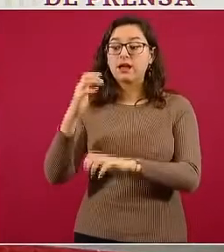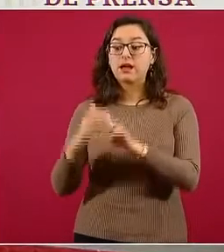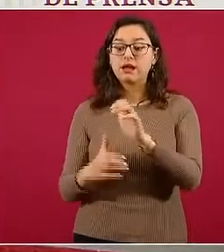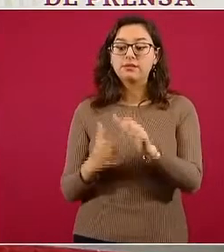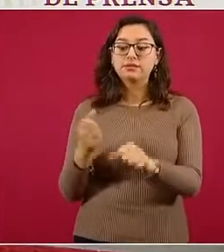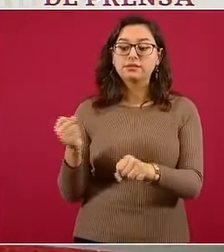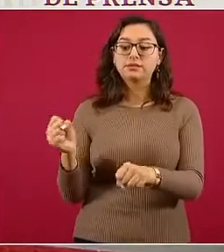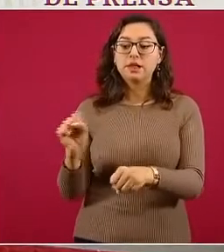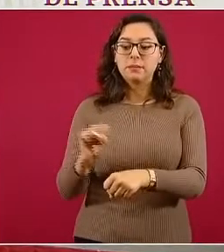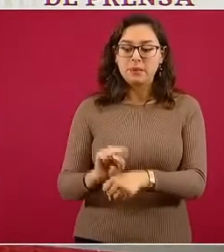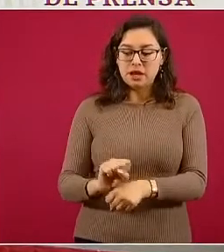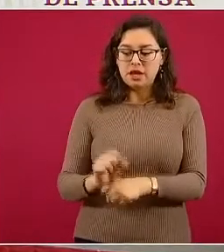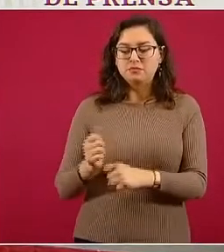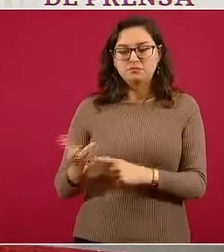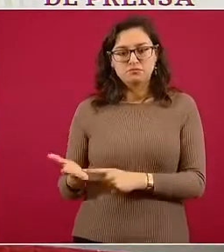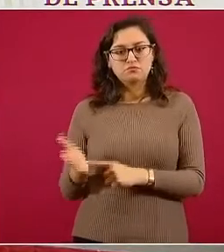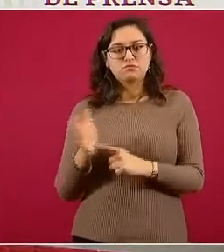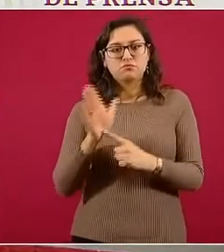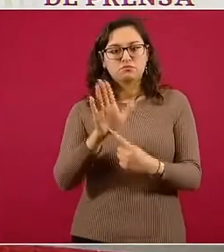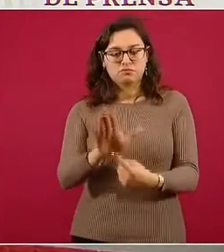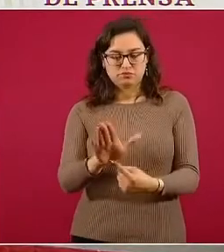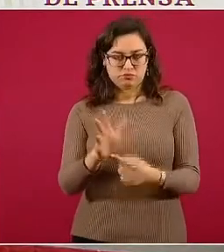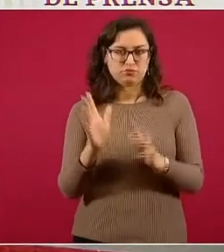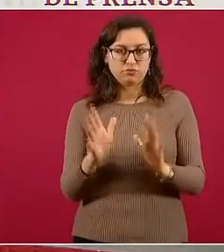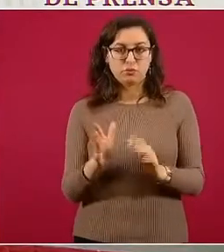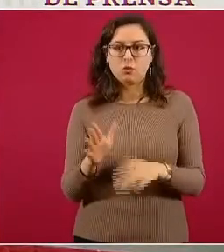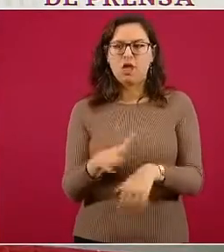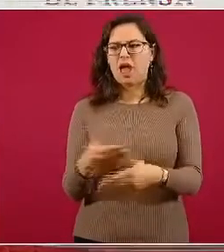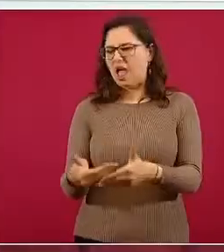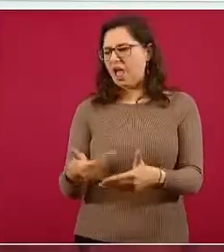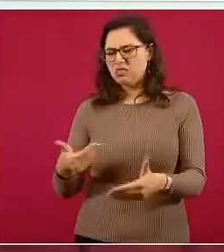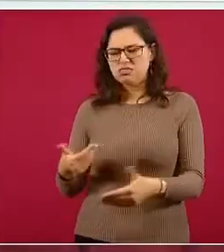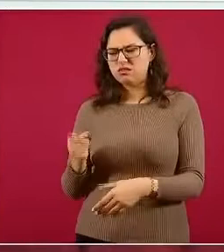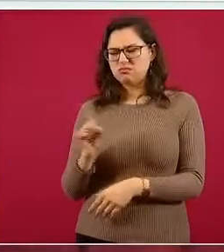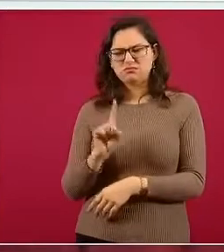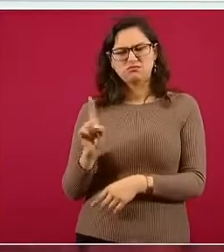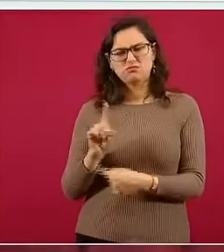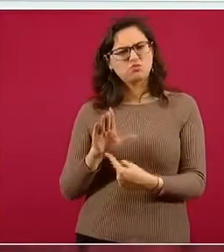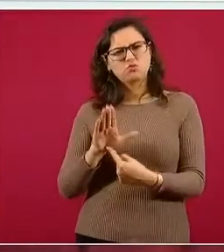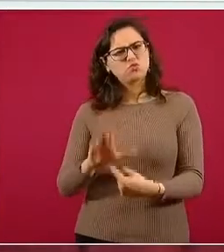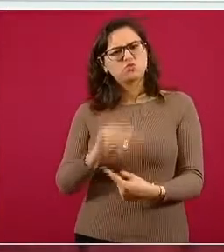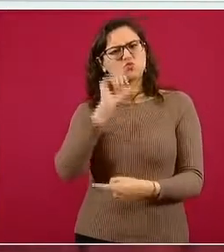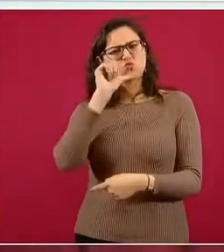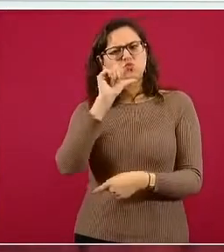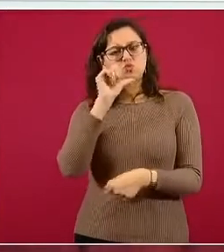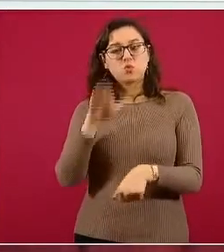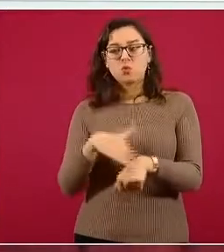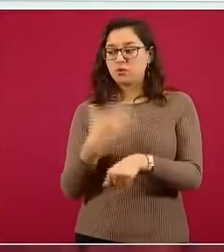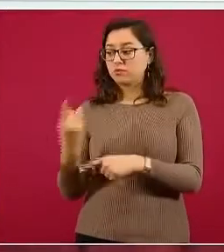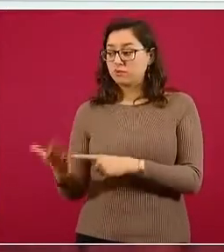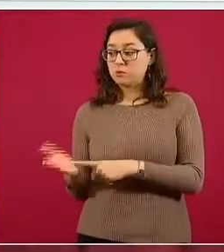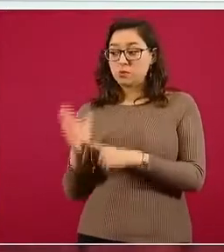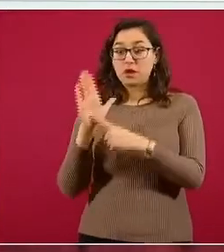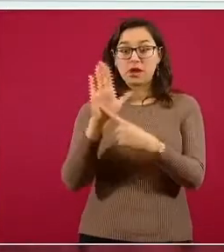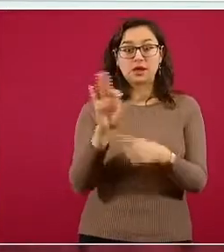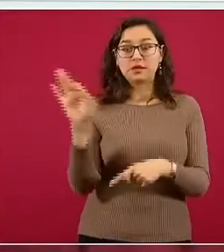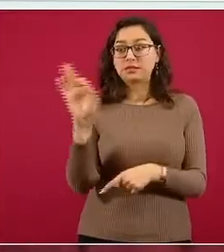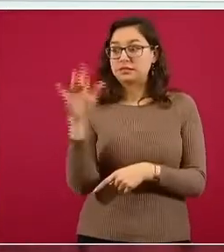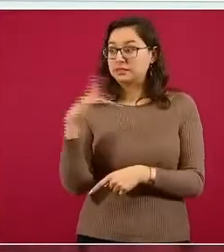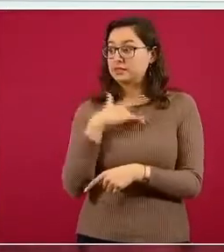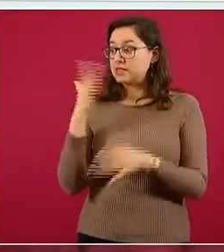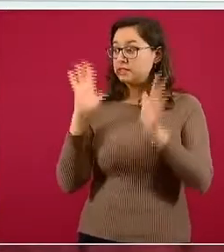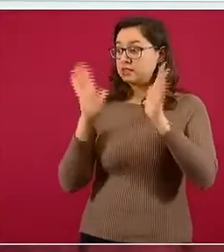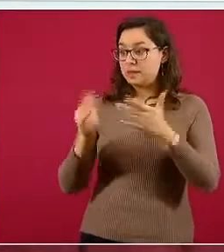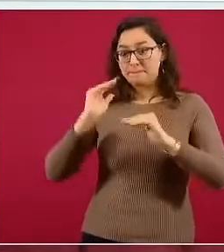no lo presentamos para no generar una expectativa que pudiera ser no correcta de que hay nuevamente un